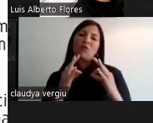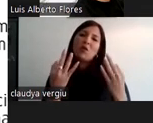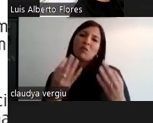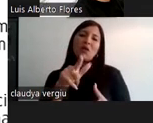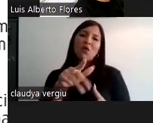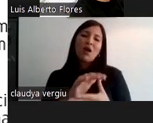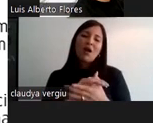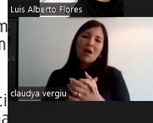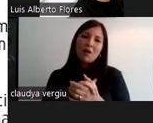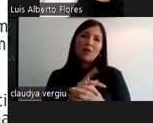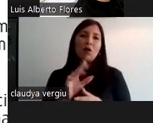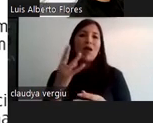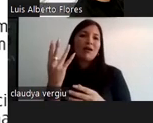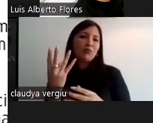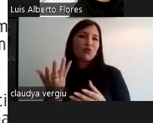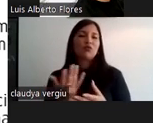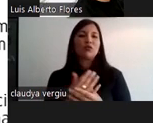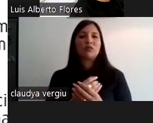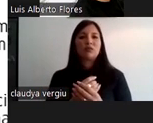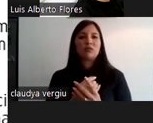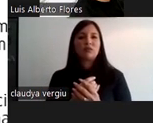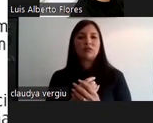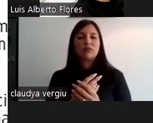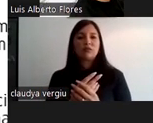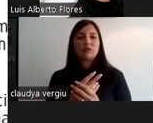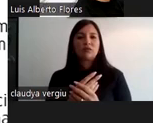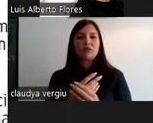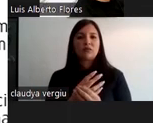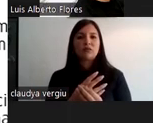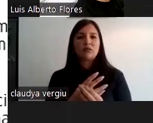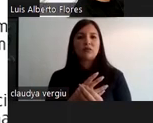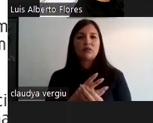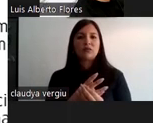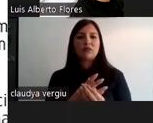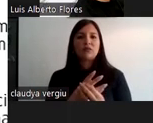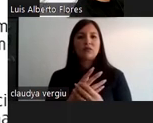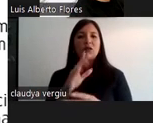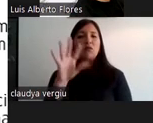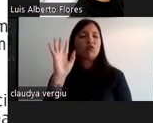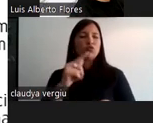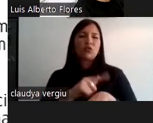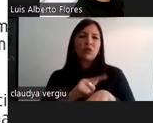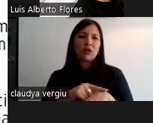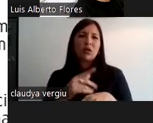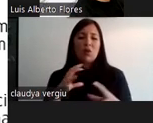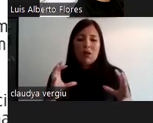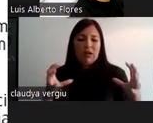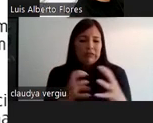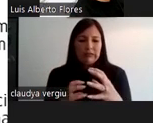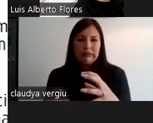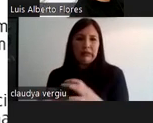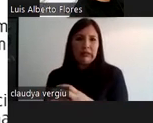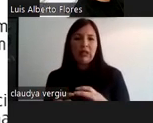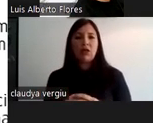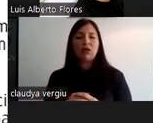sus amigos con su esposa o con su pareja estos en momentos que después de una mucho tiempo de estar encerrados y que